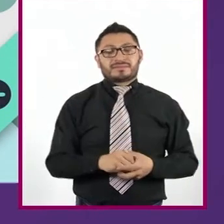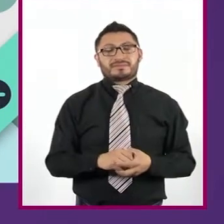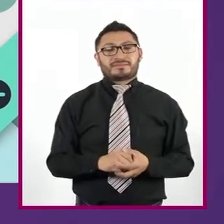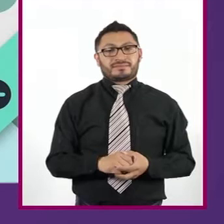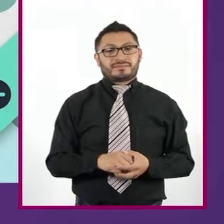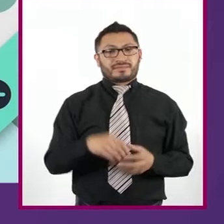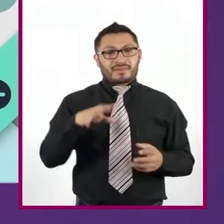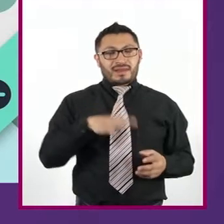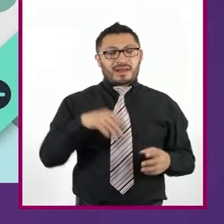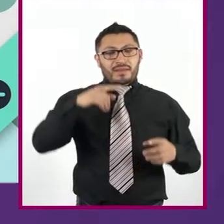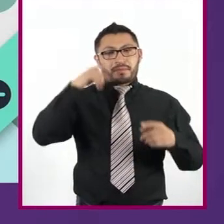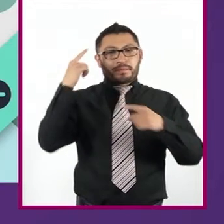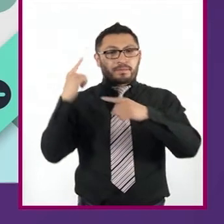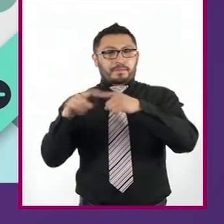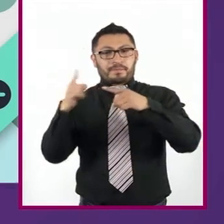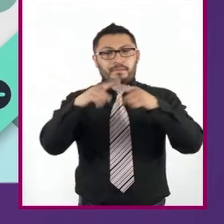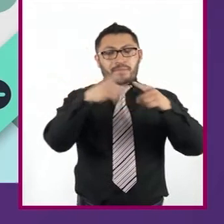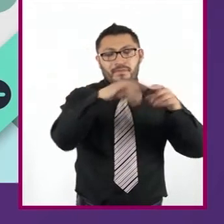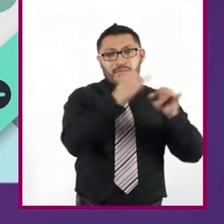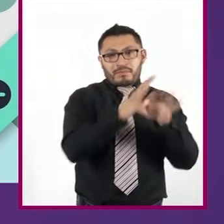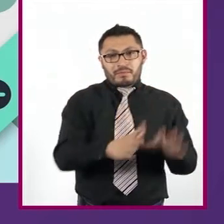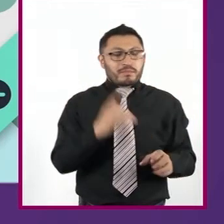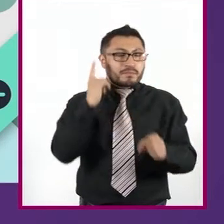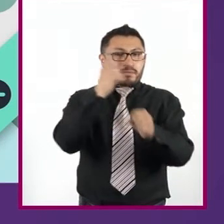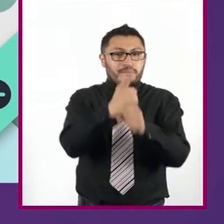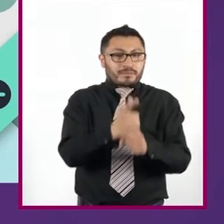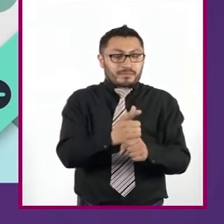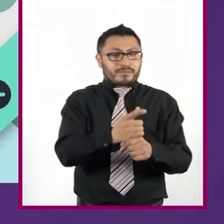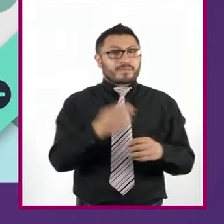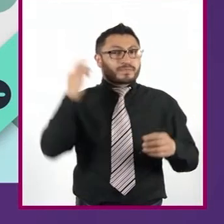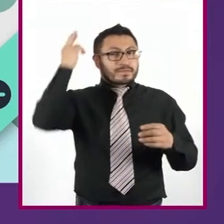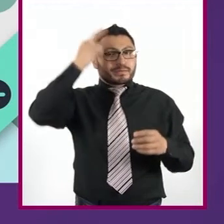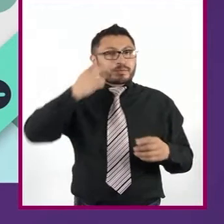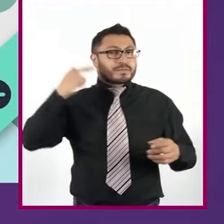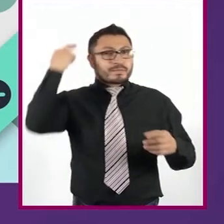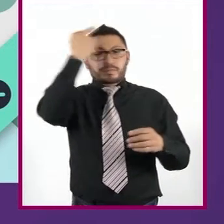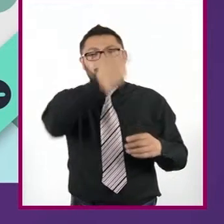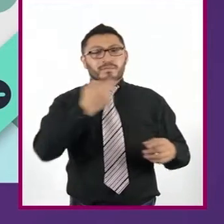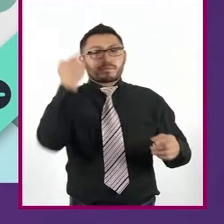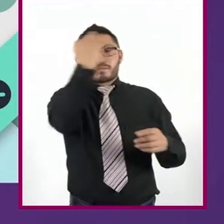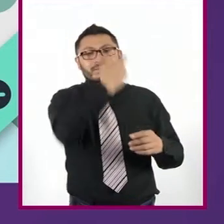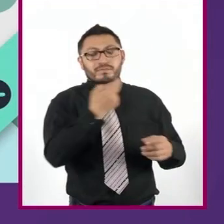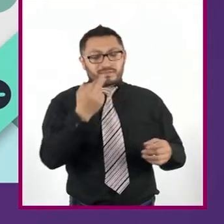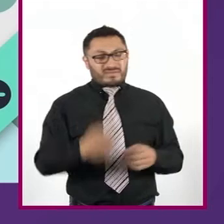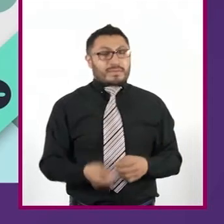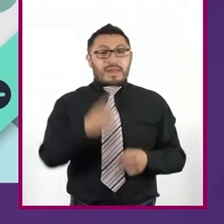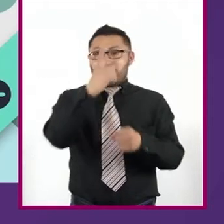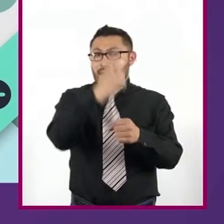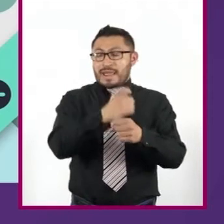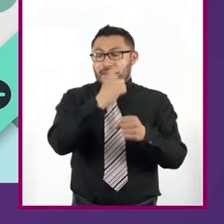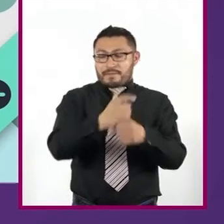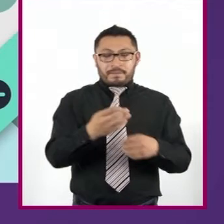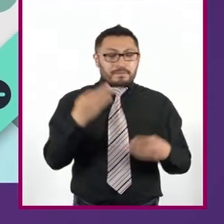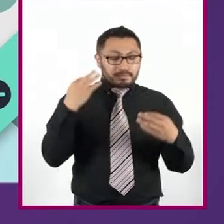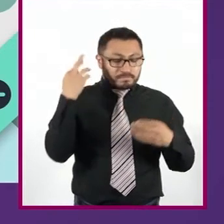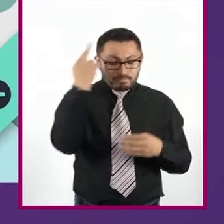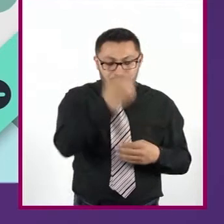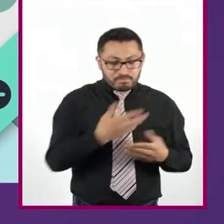son varios los datos que podemos obtener al analizarla. Lo primero es que